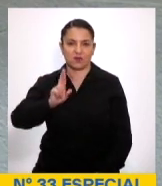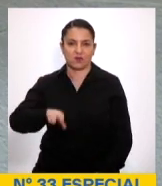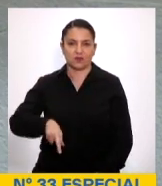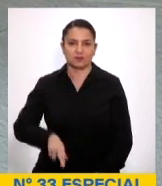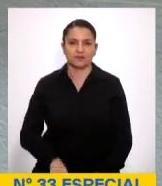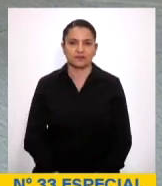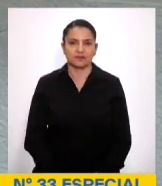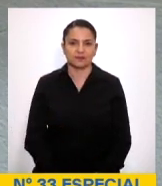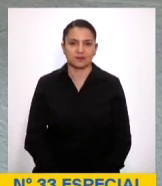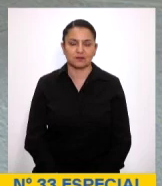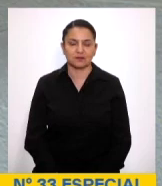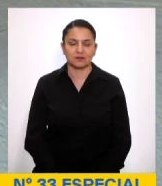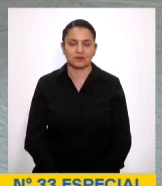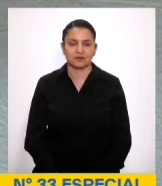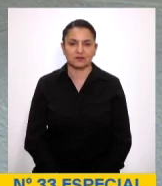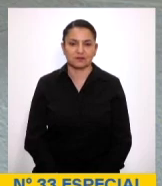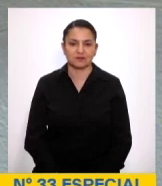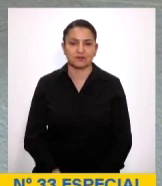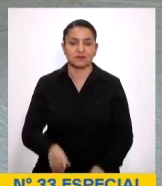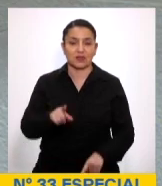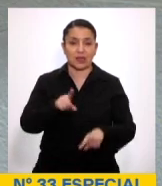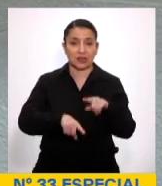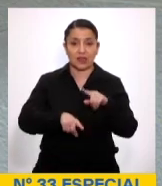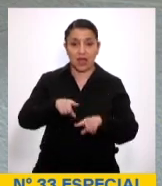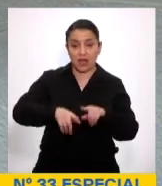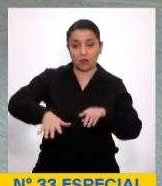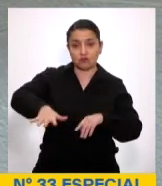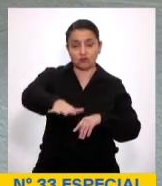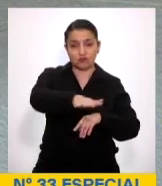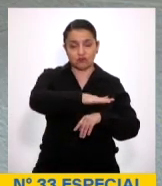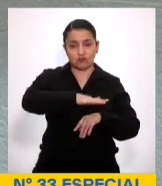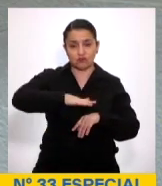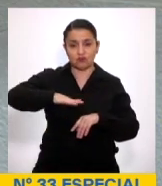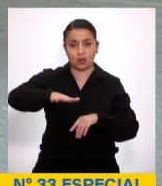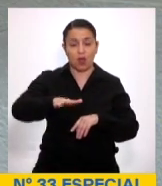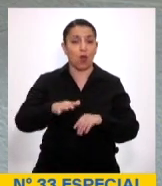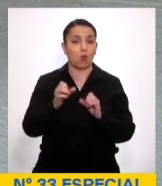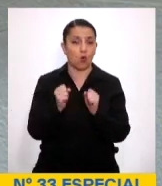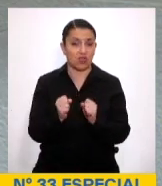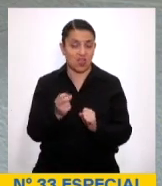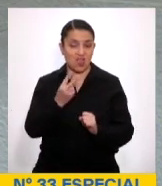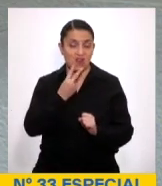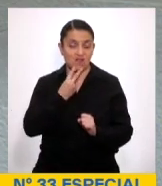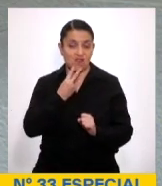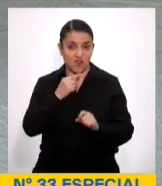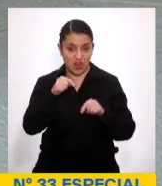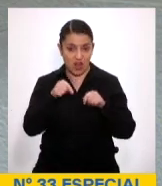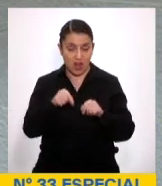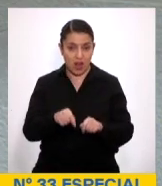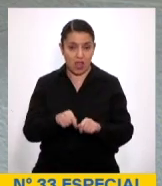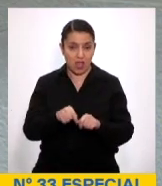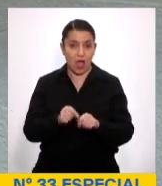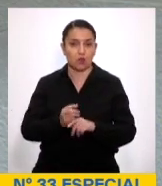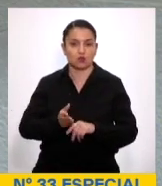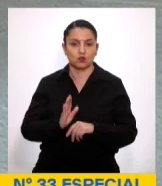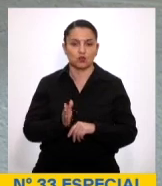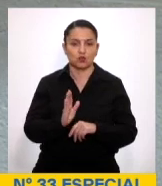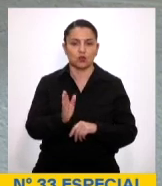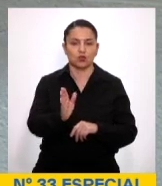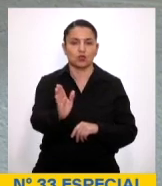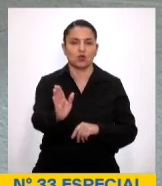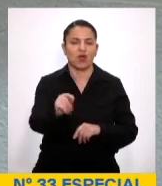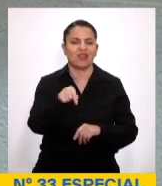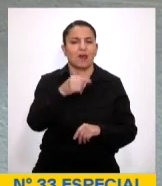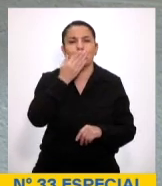República esta tierra es tal que para poder vivir en ella y perpetuarse no la hay mejor en el